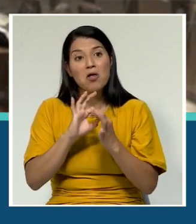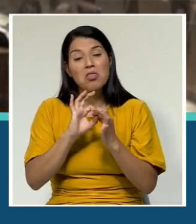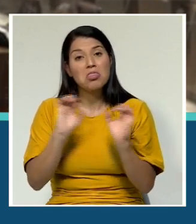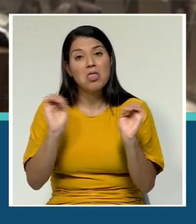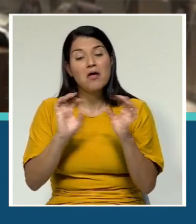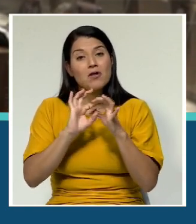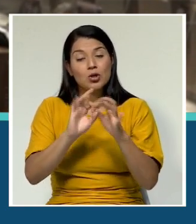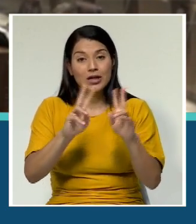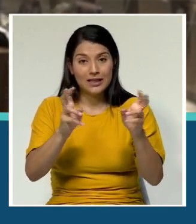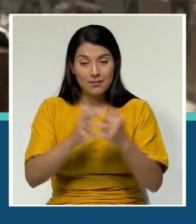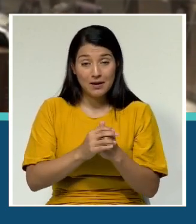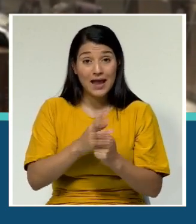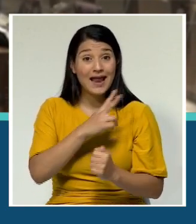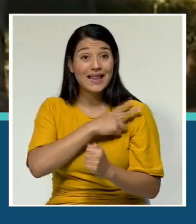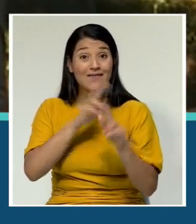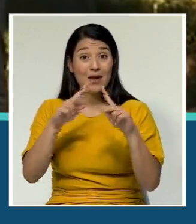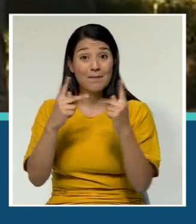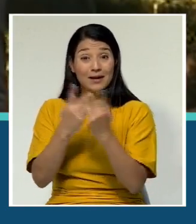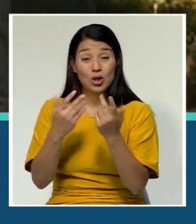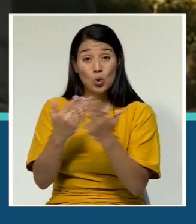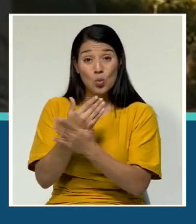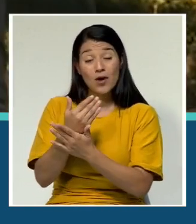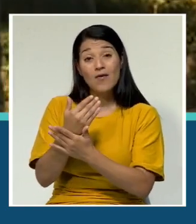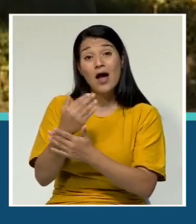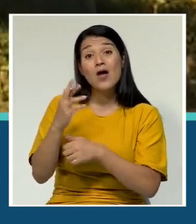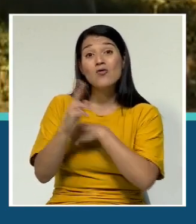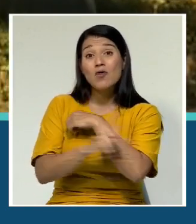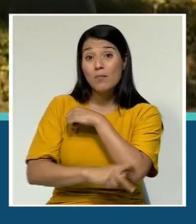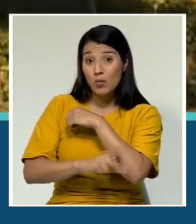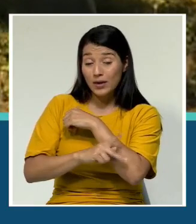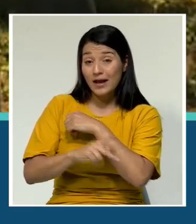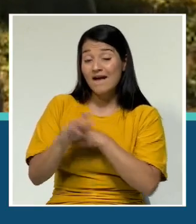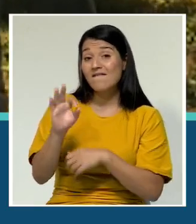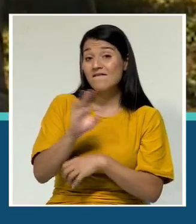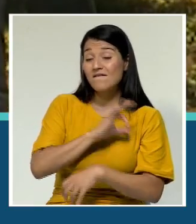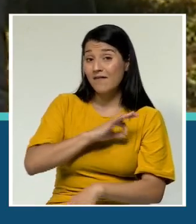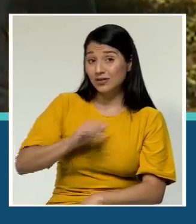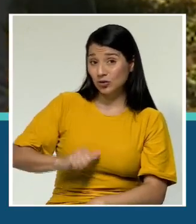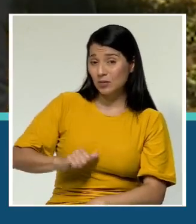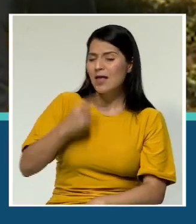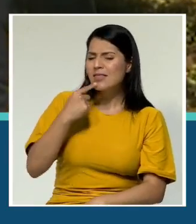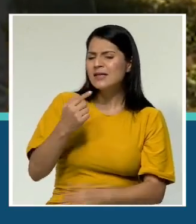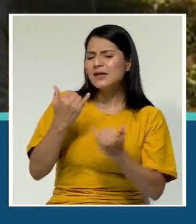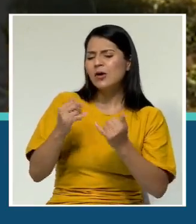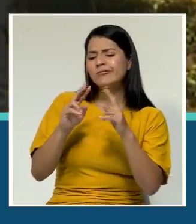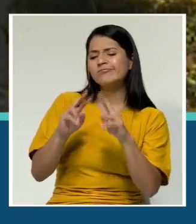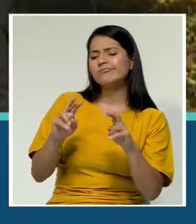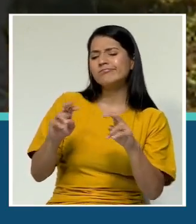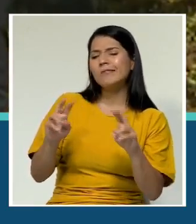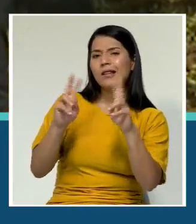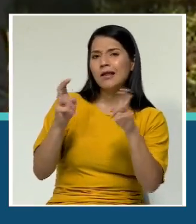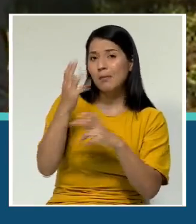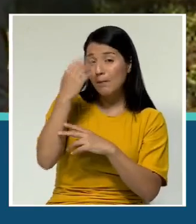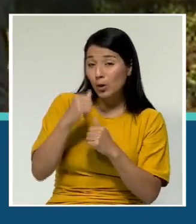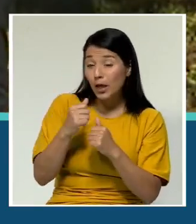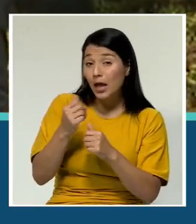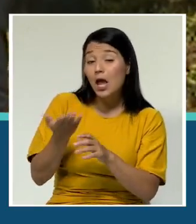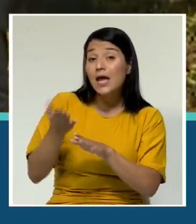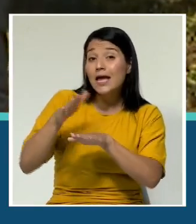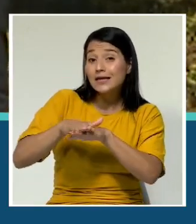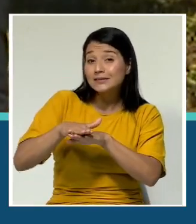El partido oficialista, Progreso Social Democrático, no se ha referido al tema, mientras que el jefe de fracción de Nueva República,